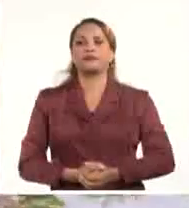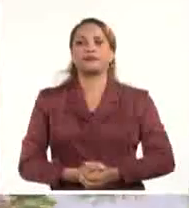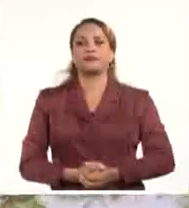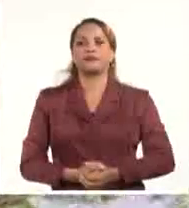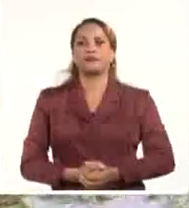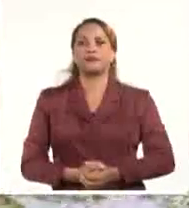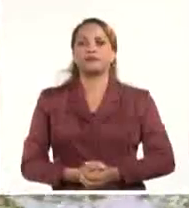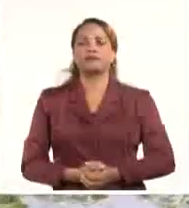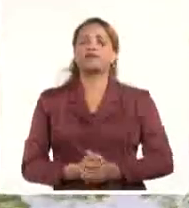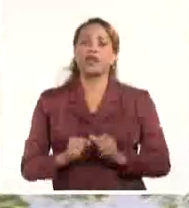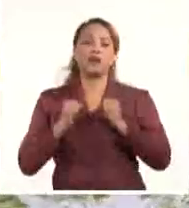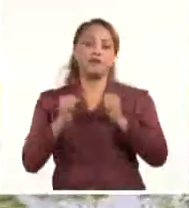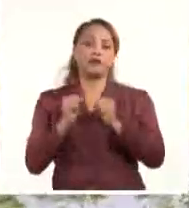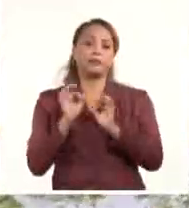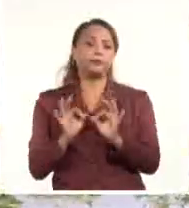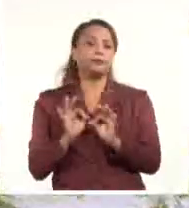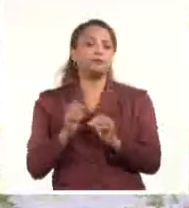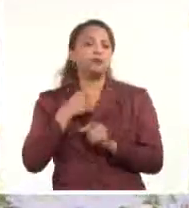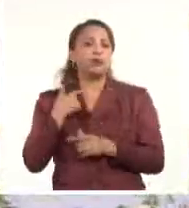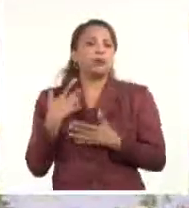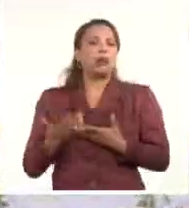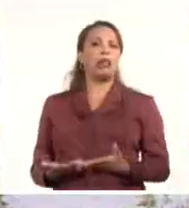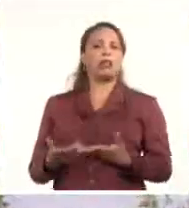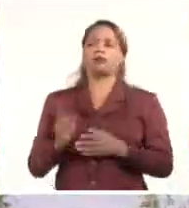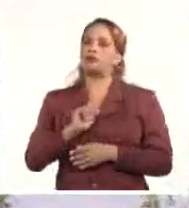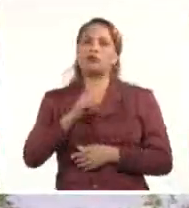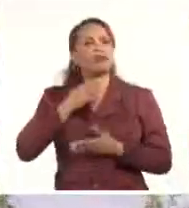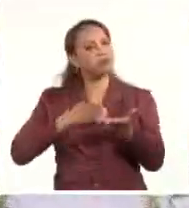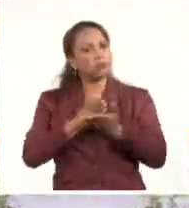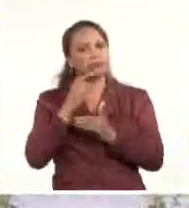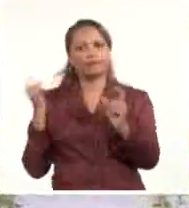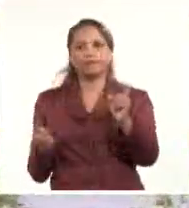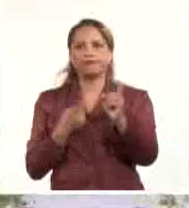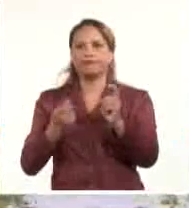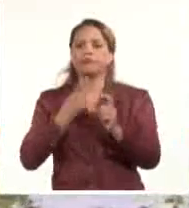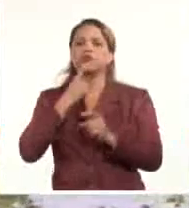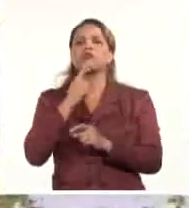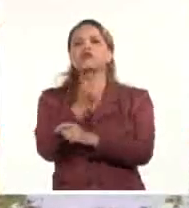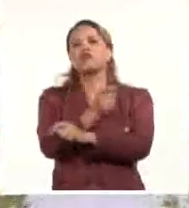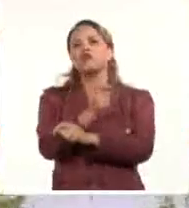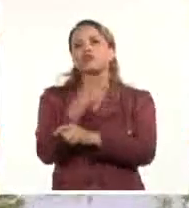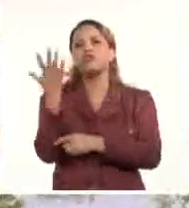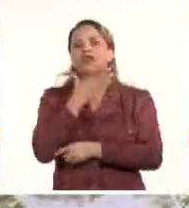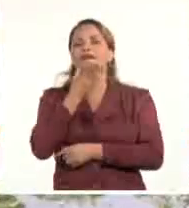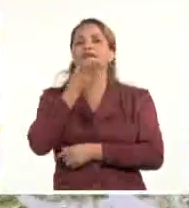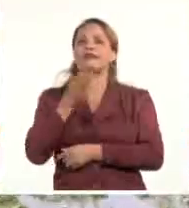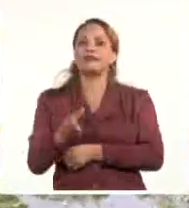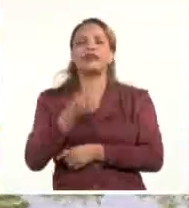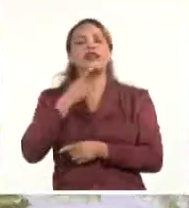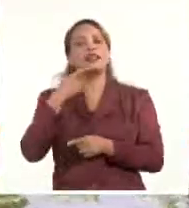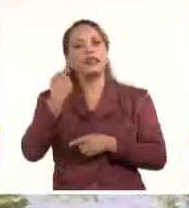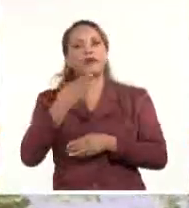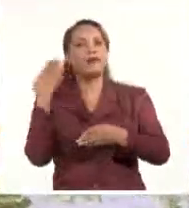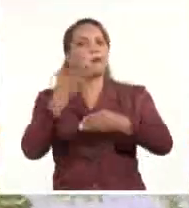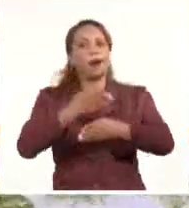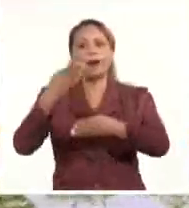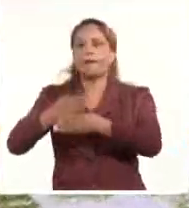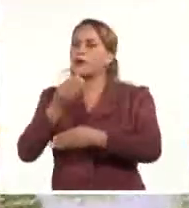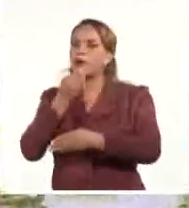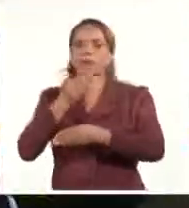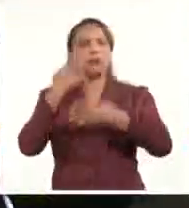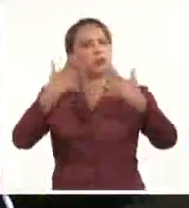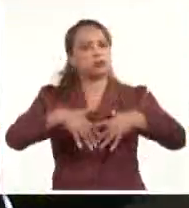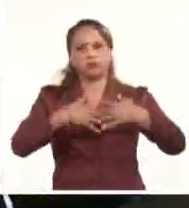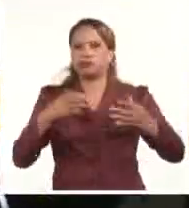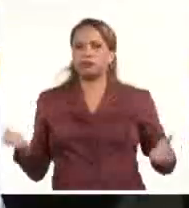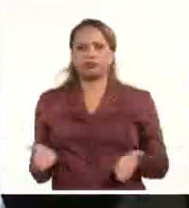Sí, es bastante duro, pero no nos vamos a desanimar, vamos a seguir luchando. Como el señor Fidel, que ante una adversidad hay que crecer, sí, hay que producir y bastante por